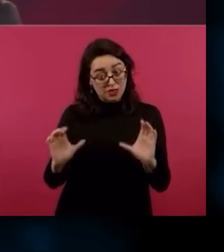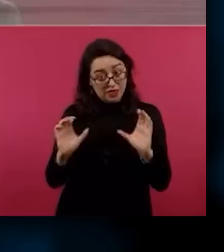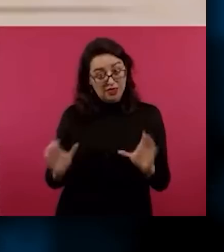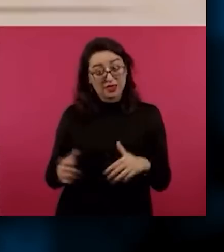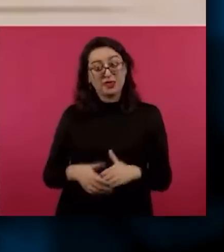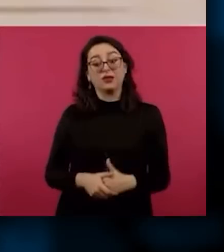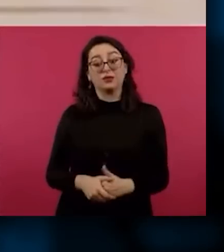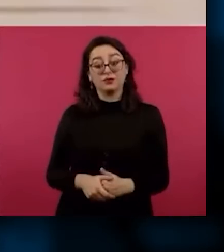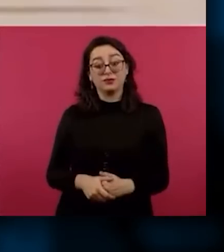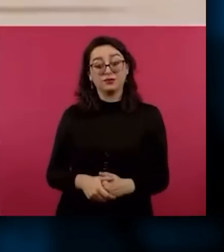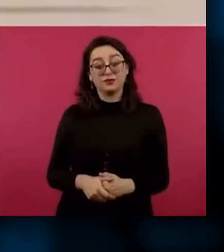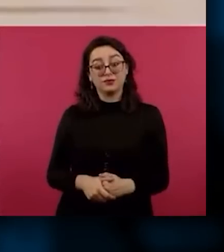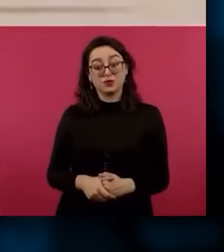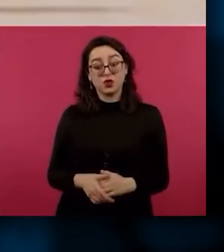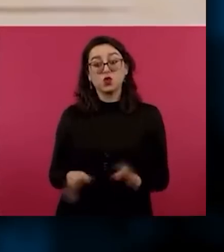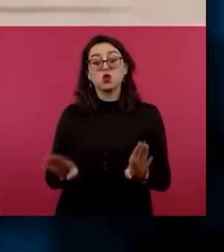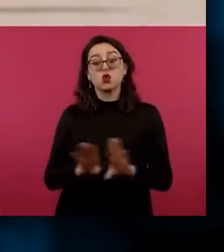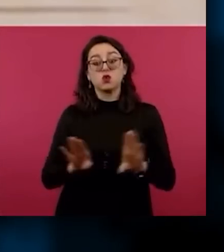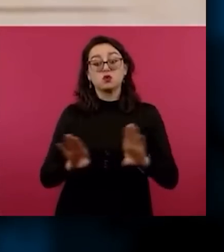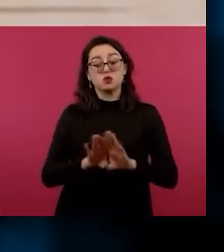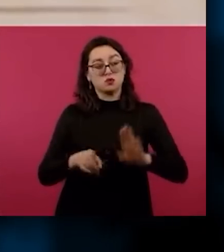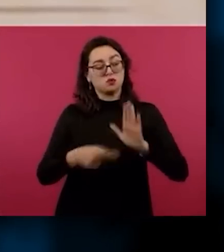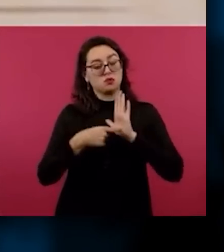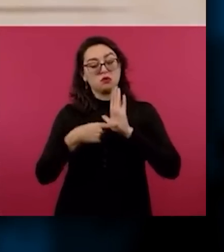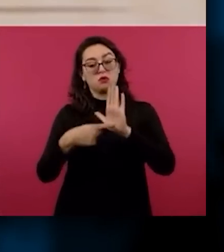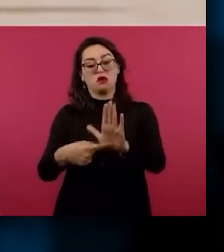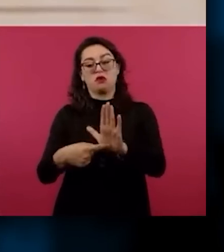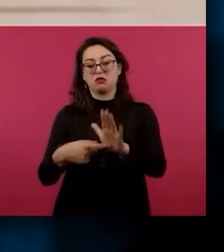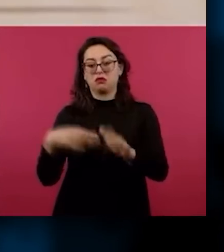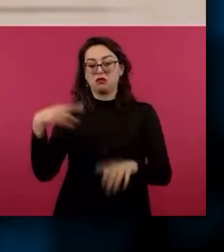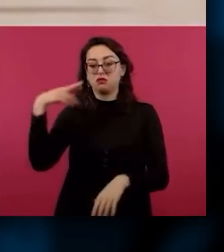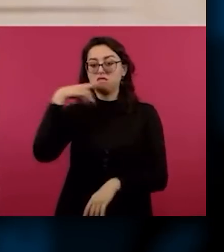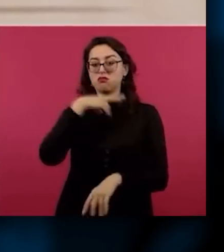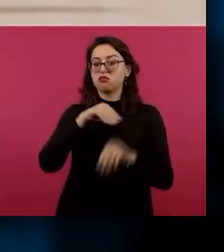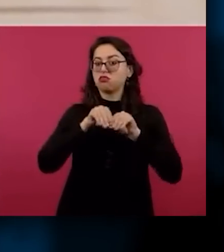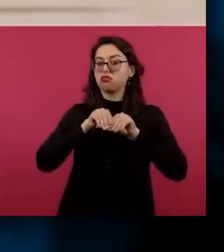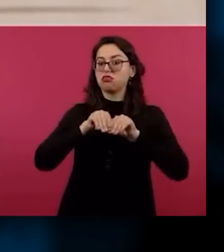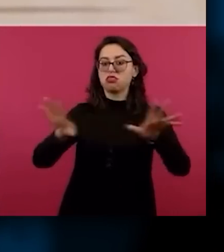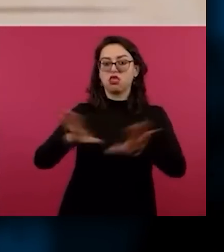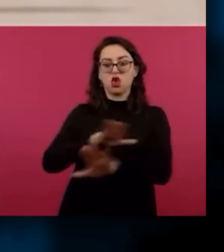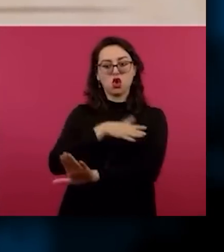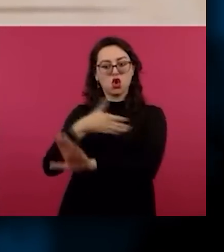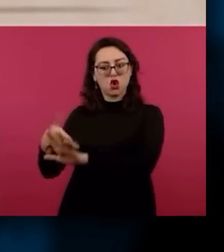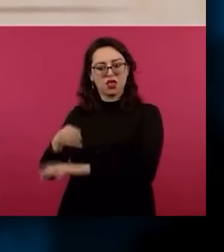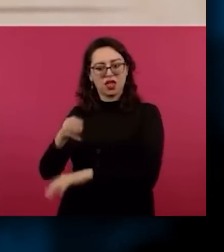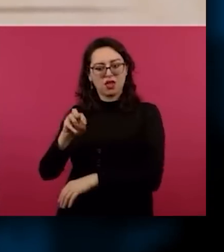en la presentación de denuncias.